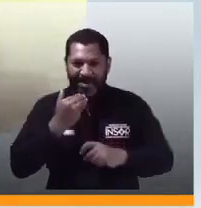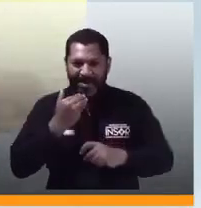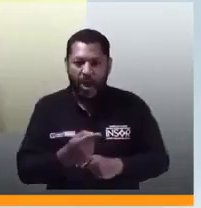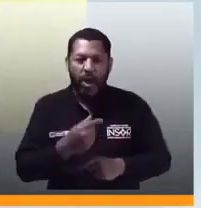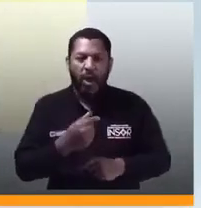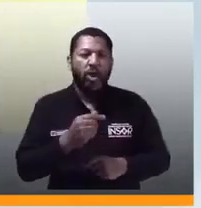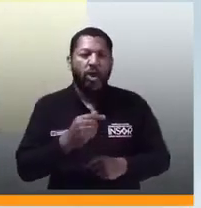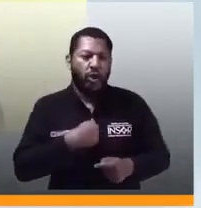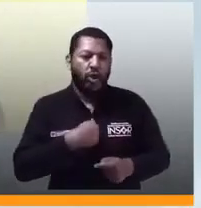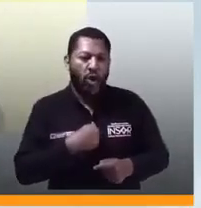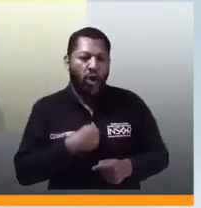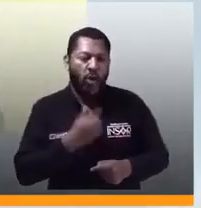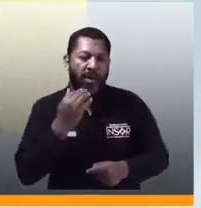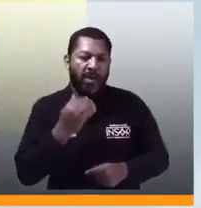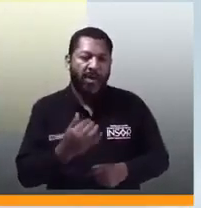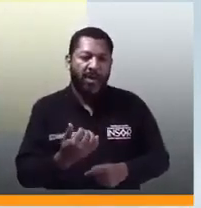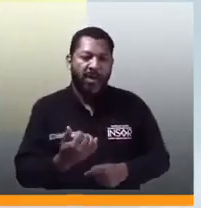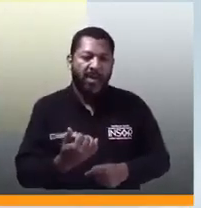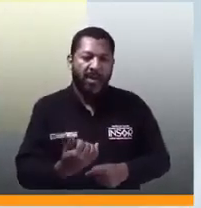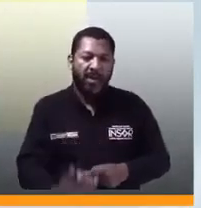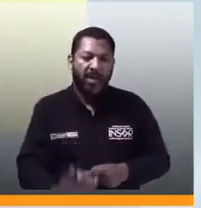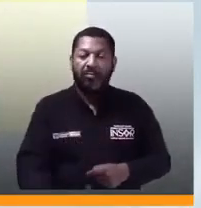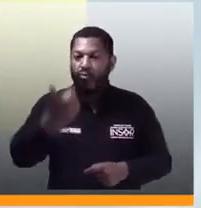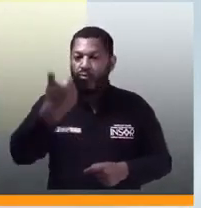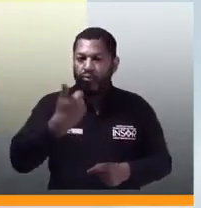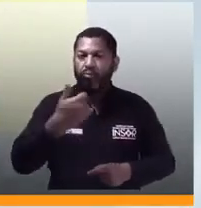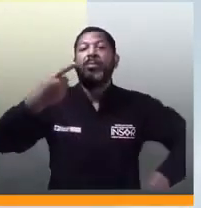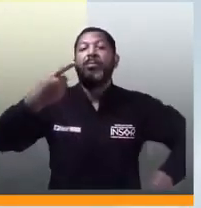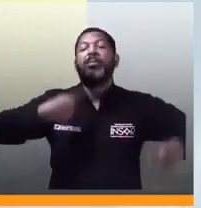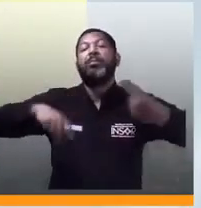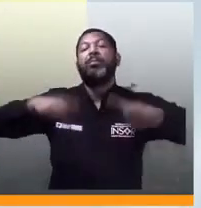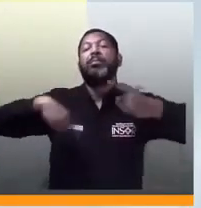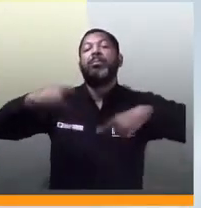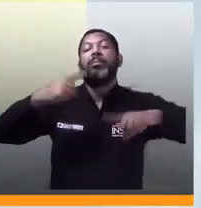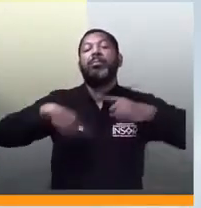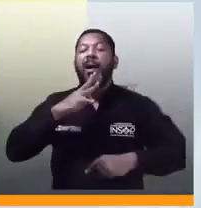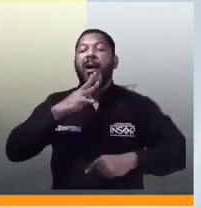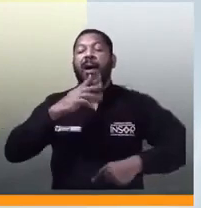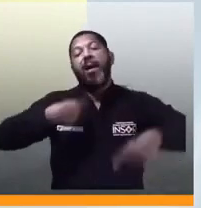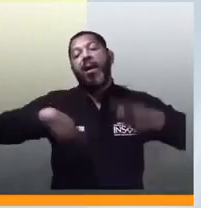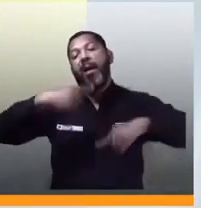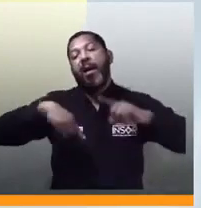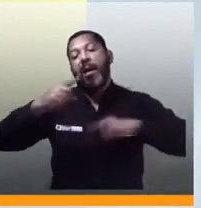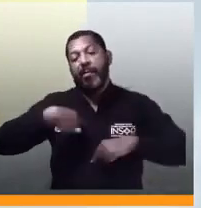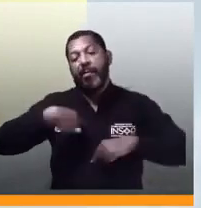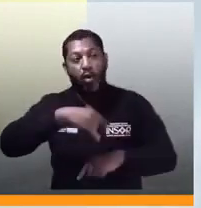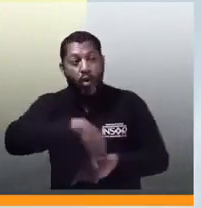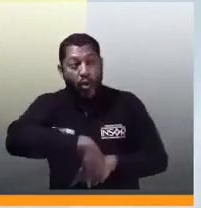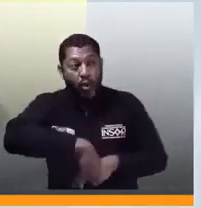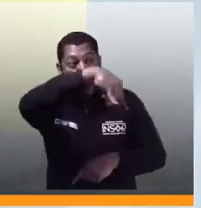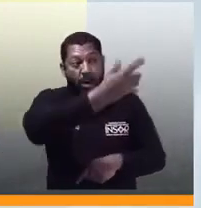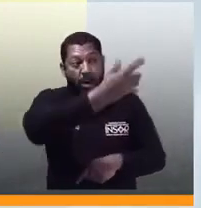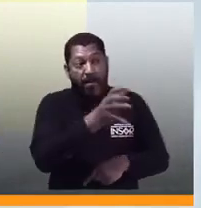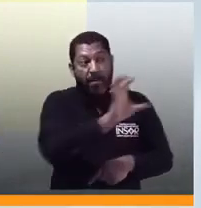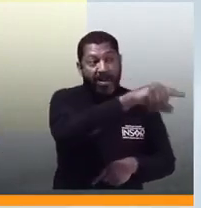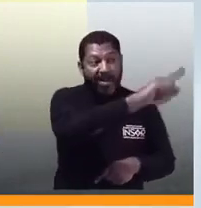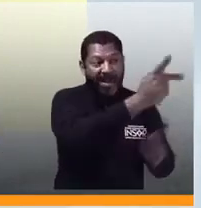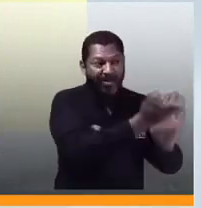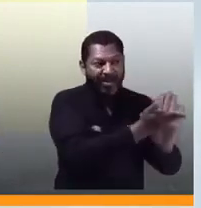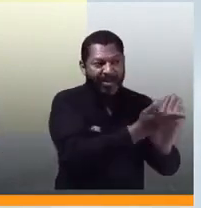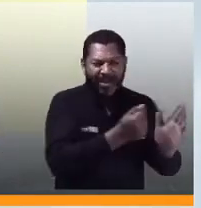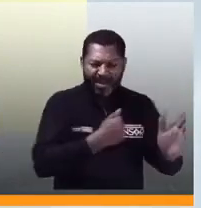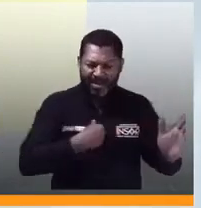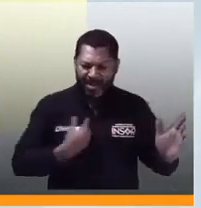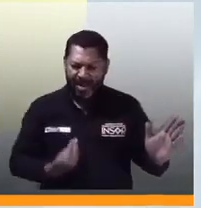videos? Si yo grabo ese material y lo pongo al servicio de los estudiantes, ¿cuál es, va a ser mi tarea ahora? ¿Será que entonces van